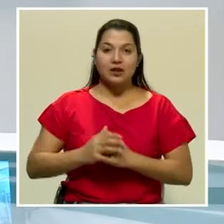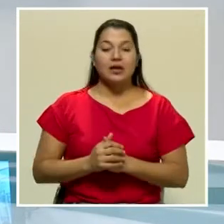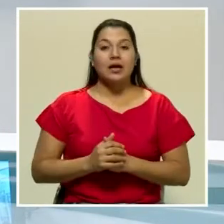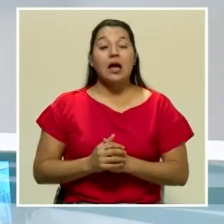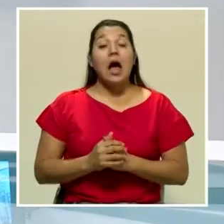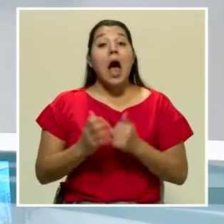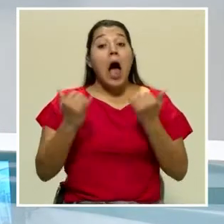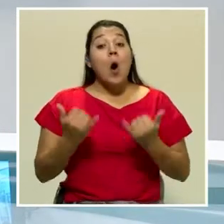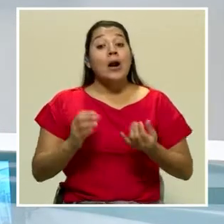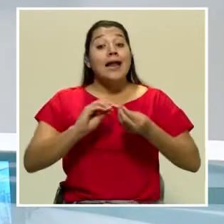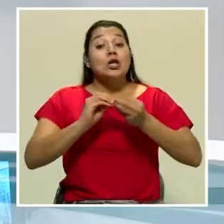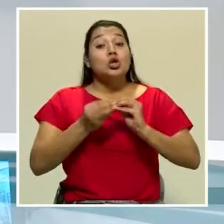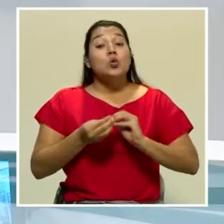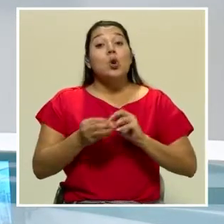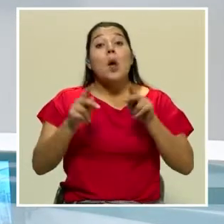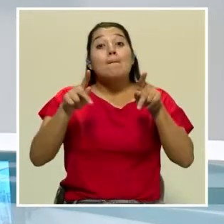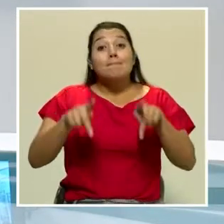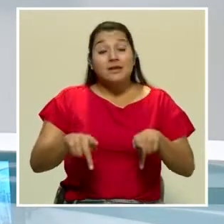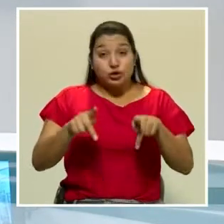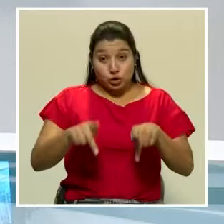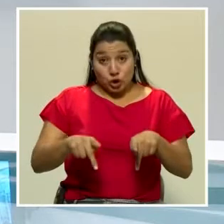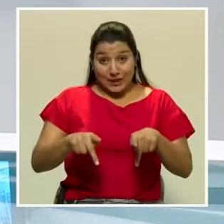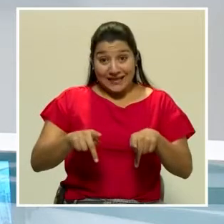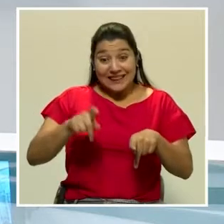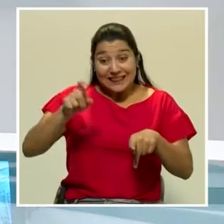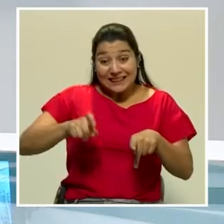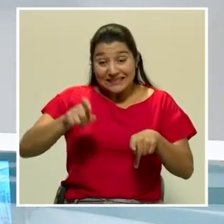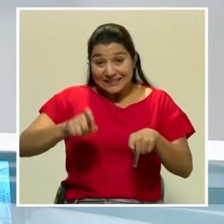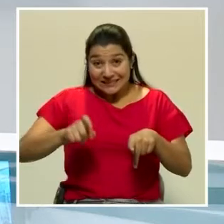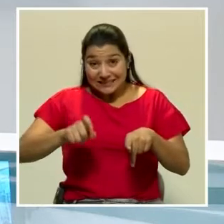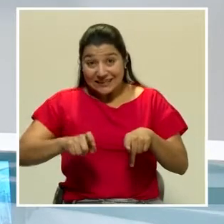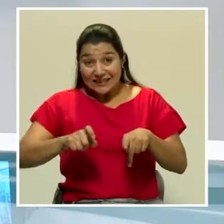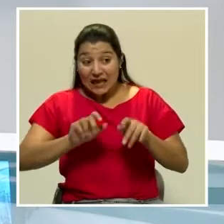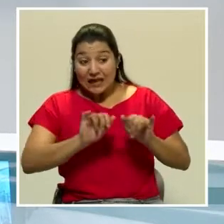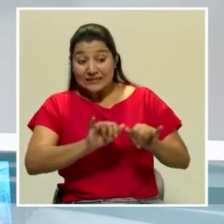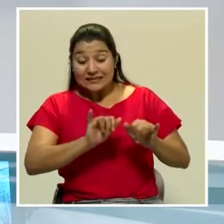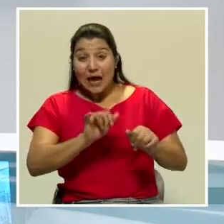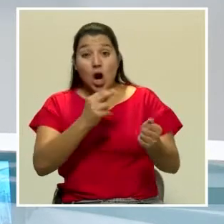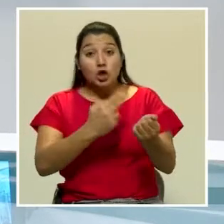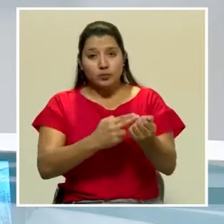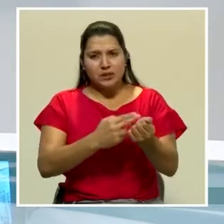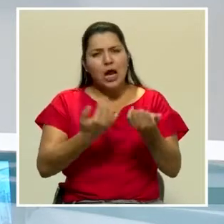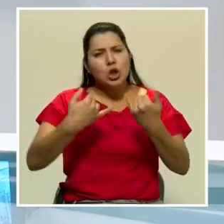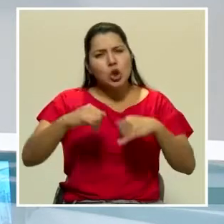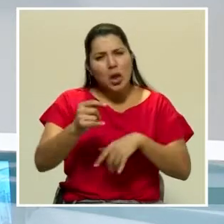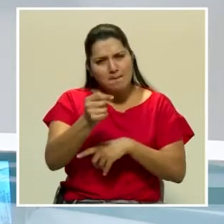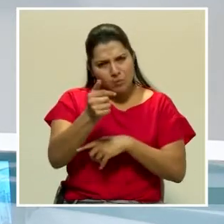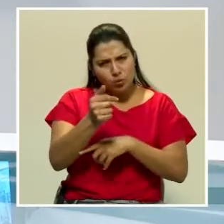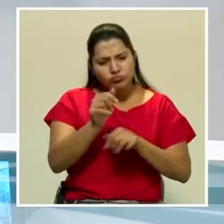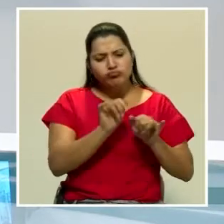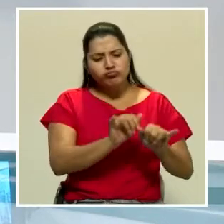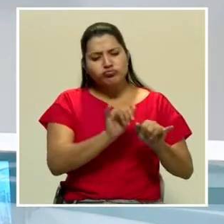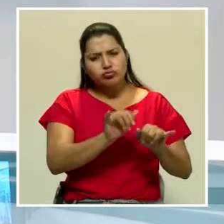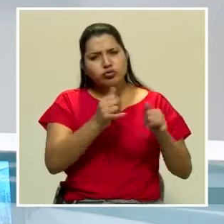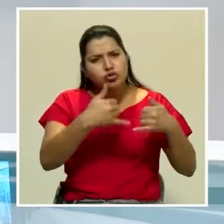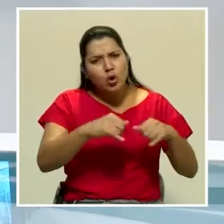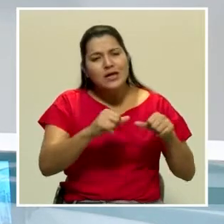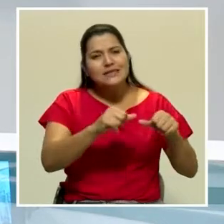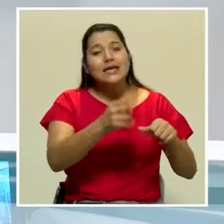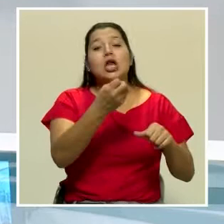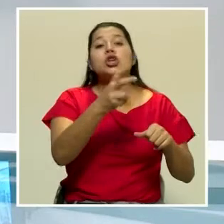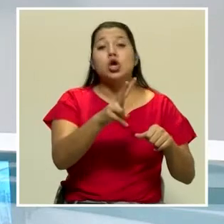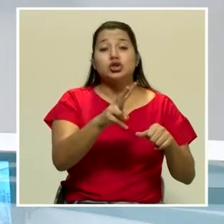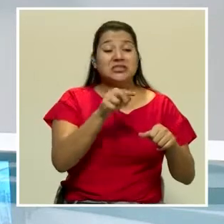de personas que necesitó internamiento sigue muy baja. Hay 12 personas hospitalizadas y